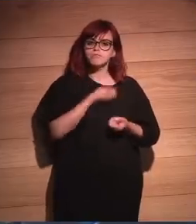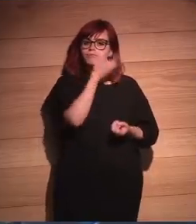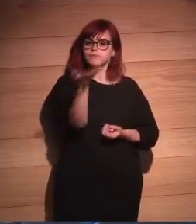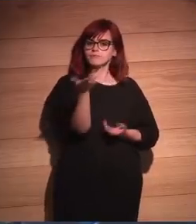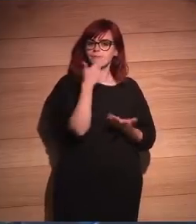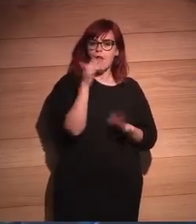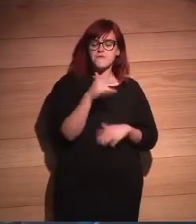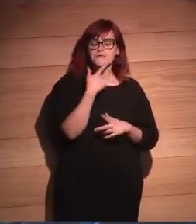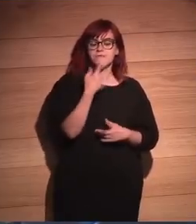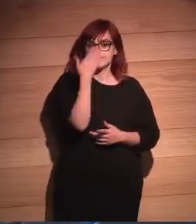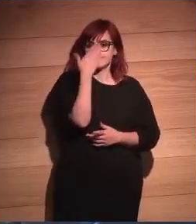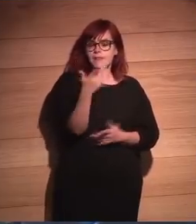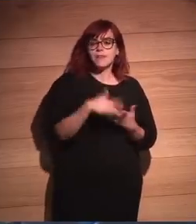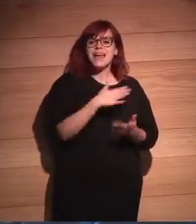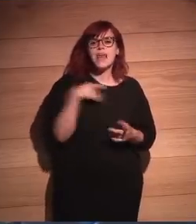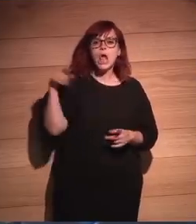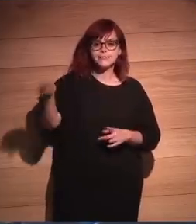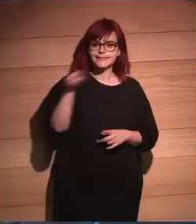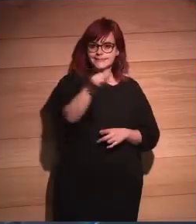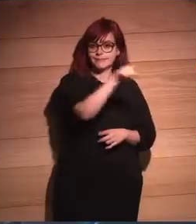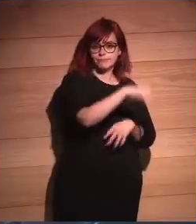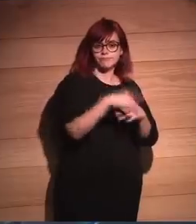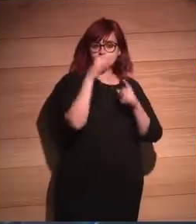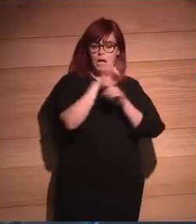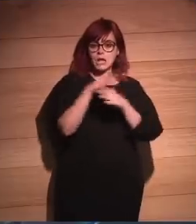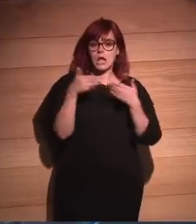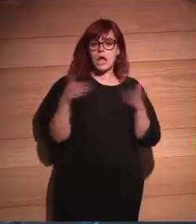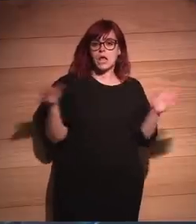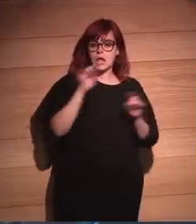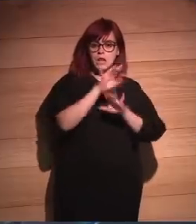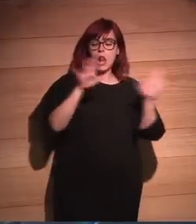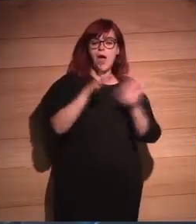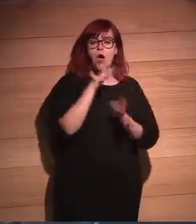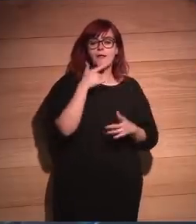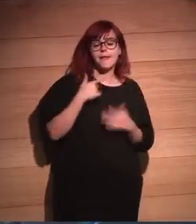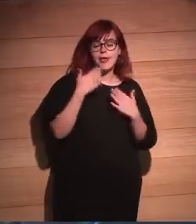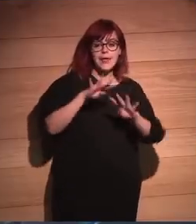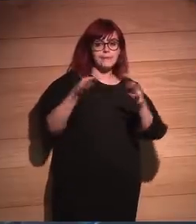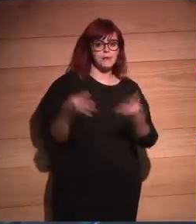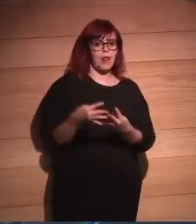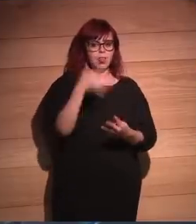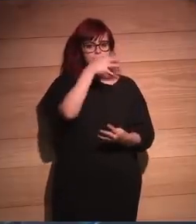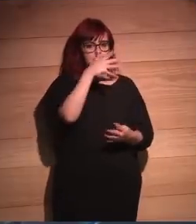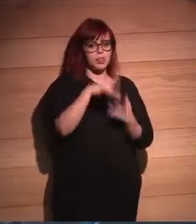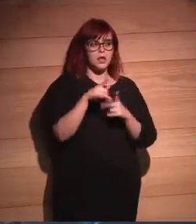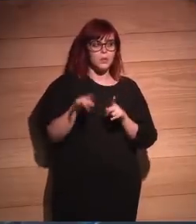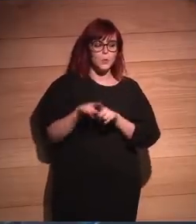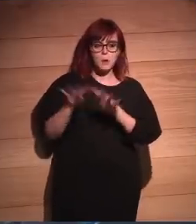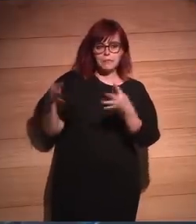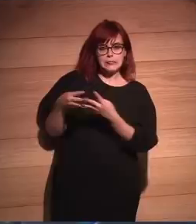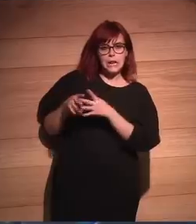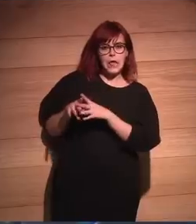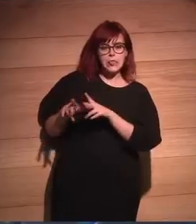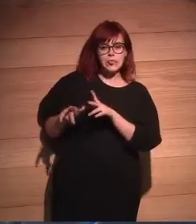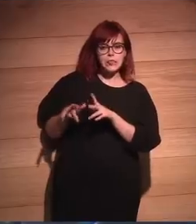sus preferencias. Tenía que decir, quiero esto. Ahora ya simplemente por la huella que va dejando en Internet sabemos exactamente,